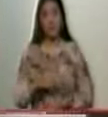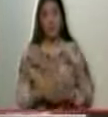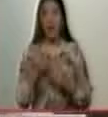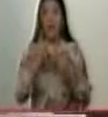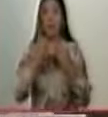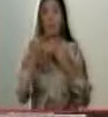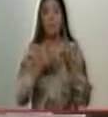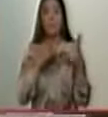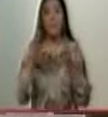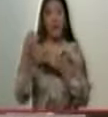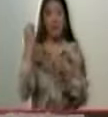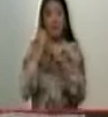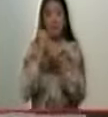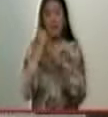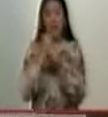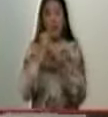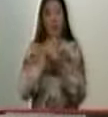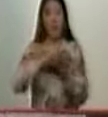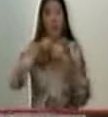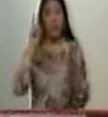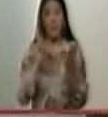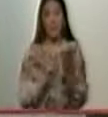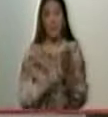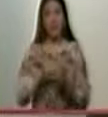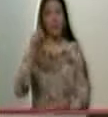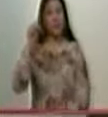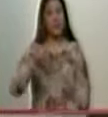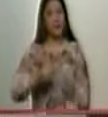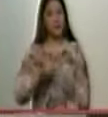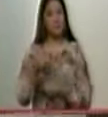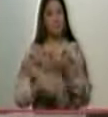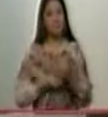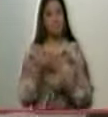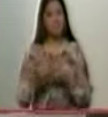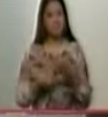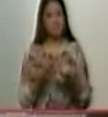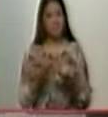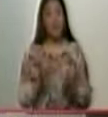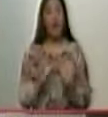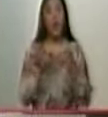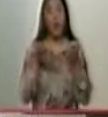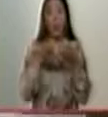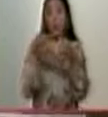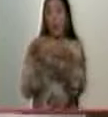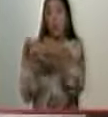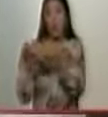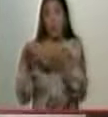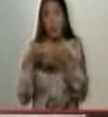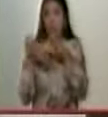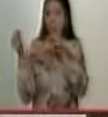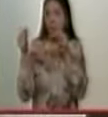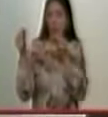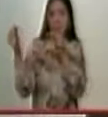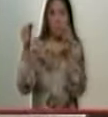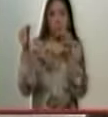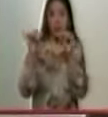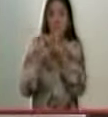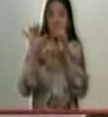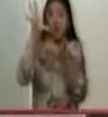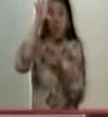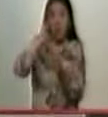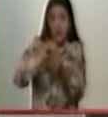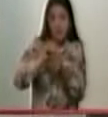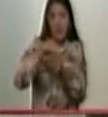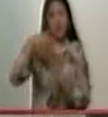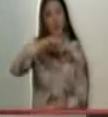jornada de trabajo integral. Acá también se van a realizar algunas mesas de trabajo y, por supuesto, conclusiones. Venezolana